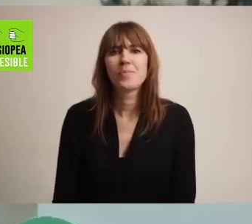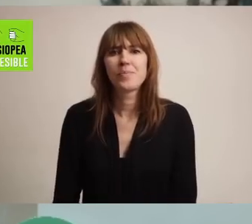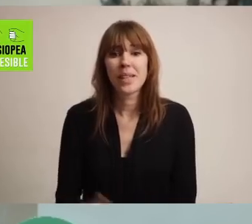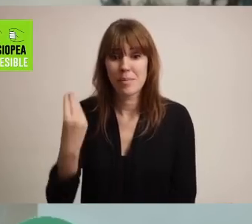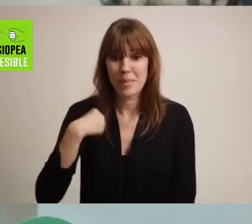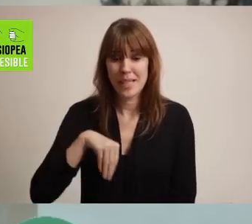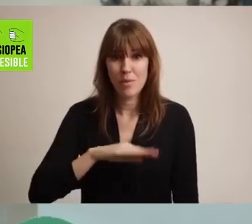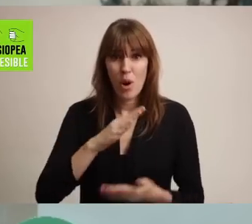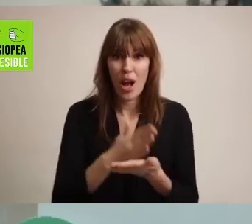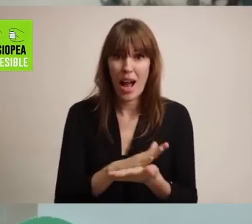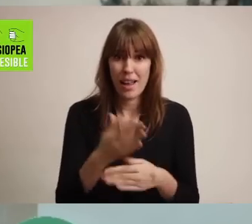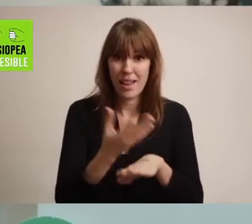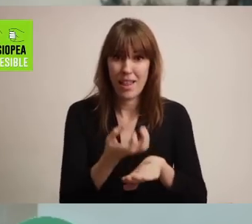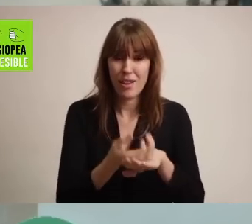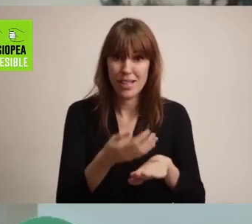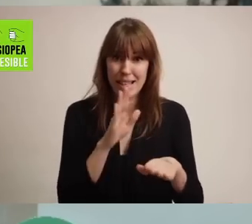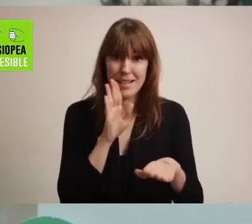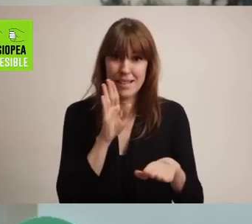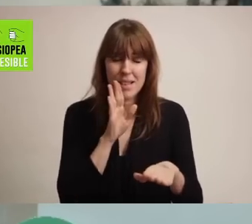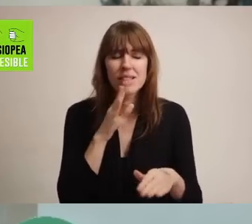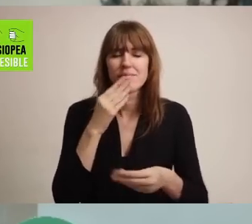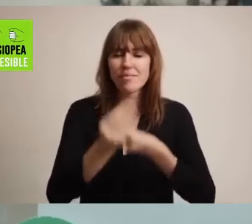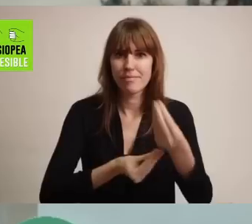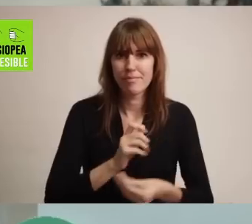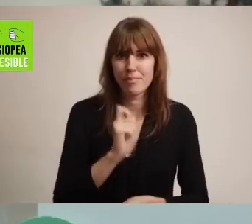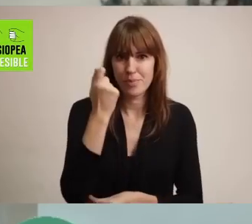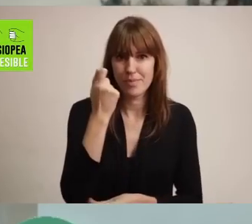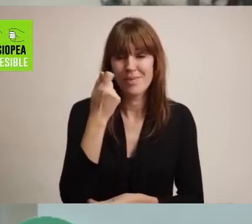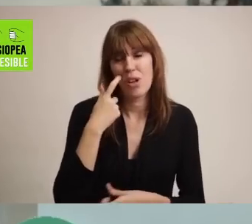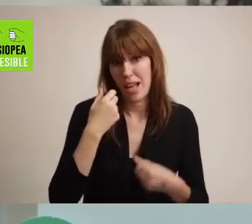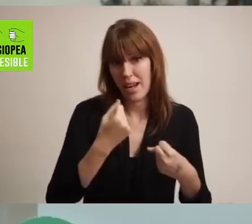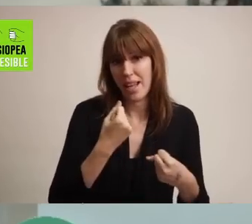hacer esas canalizaciones, ¿no?, energéticas. Vale.